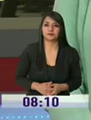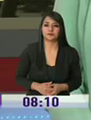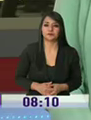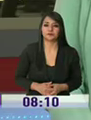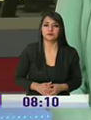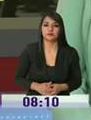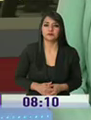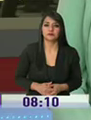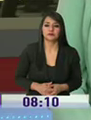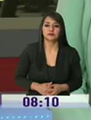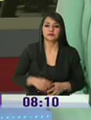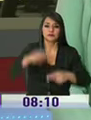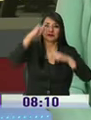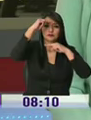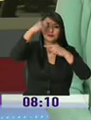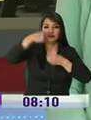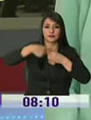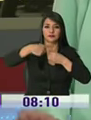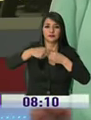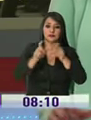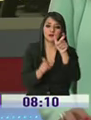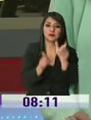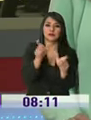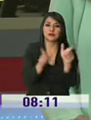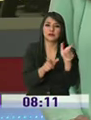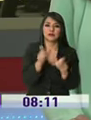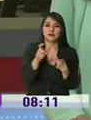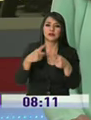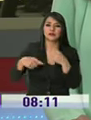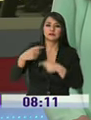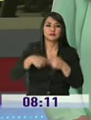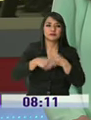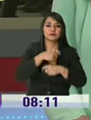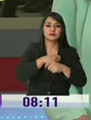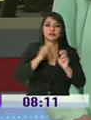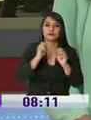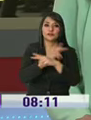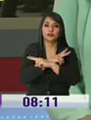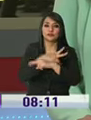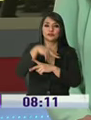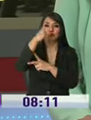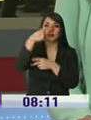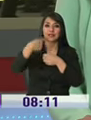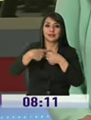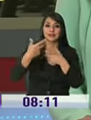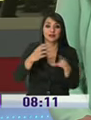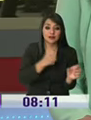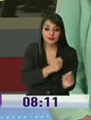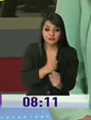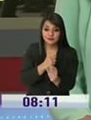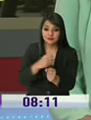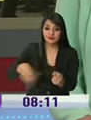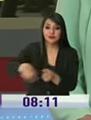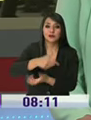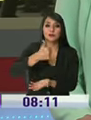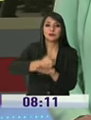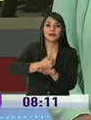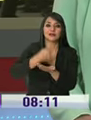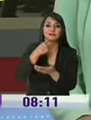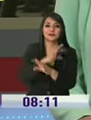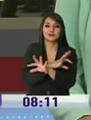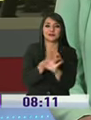vamos a revisar noticias de la capital habitantes y comerciantes del sector de la mariscal al norte de quito realizaron la minga por una plaza foto más limpia